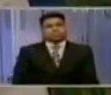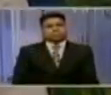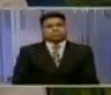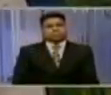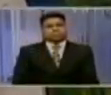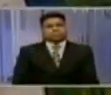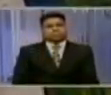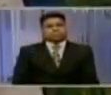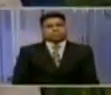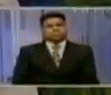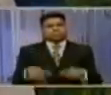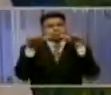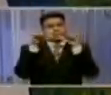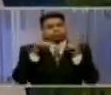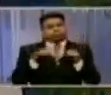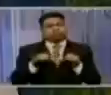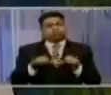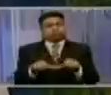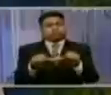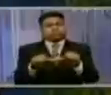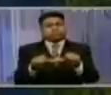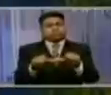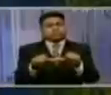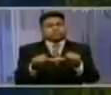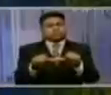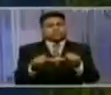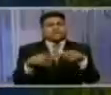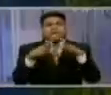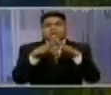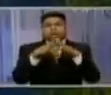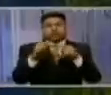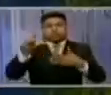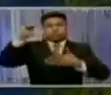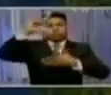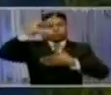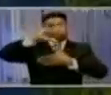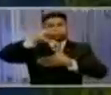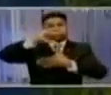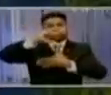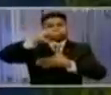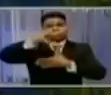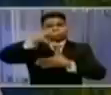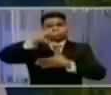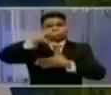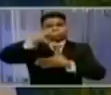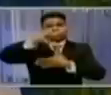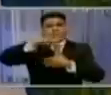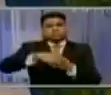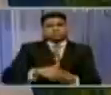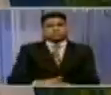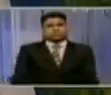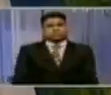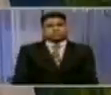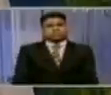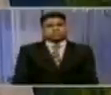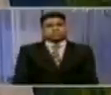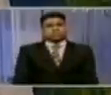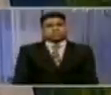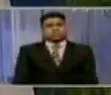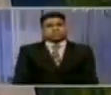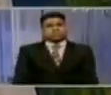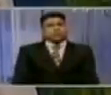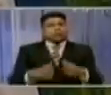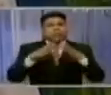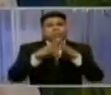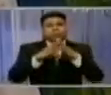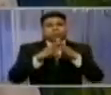que todavía retumba en toda la América? Se nos ha dominado más por la